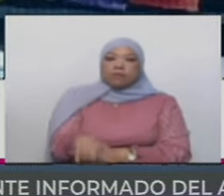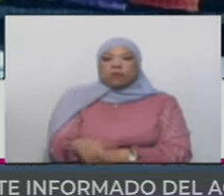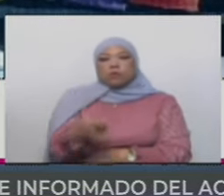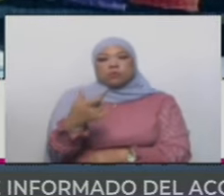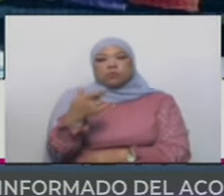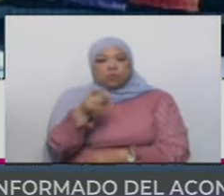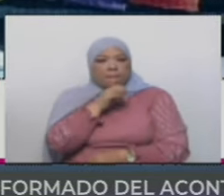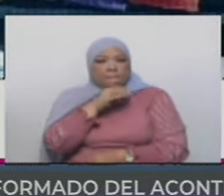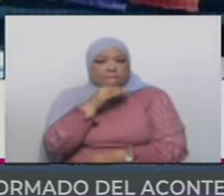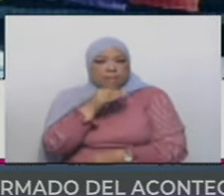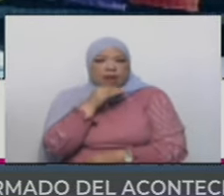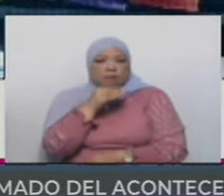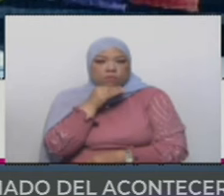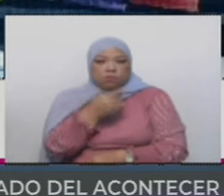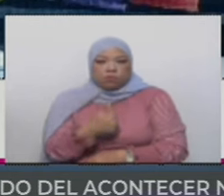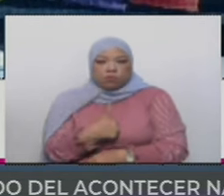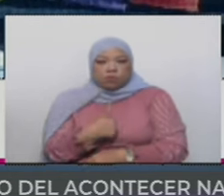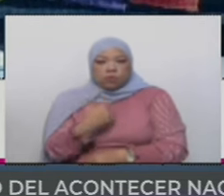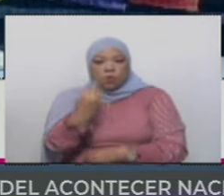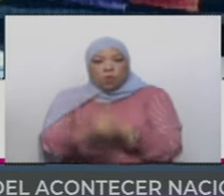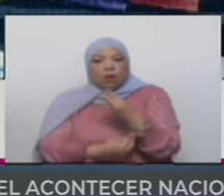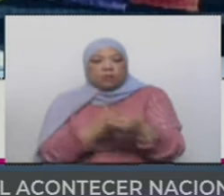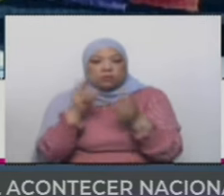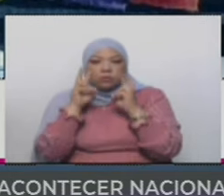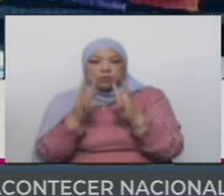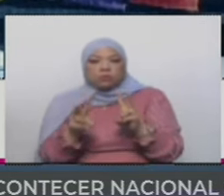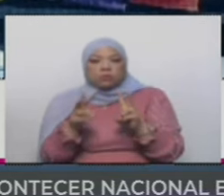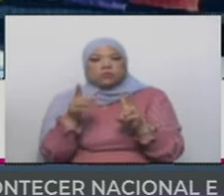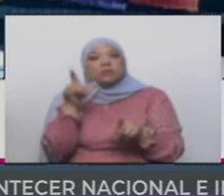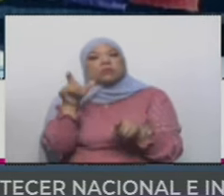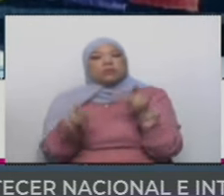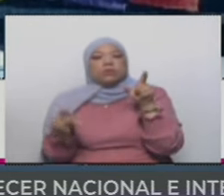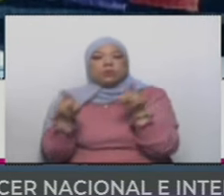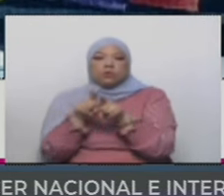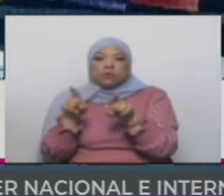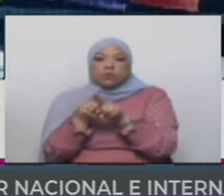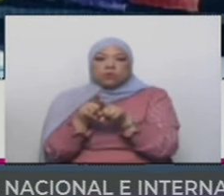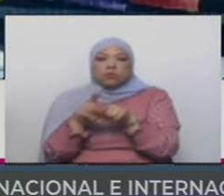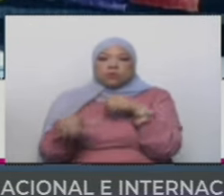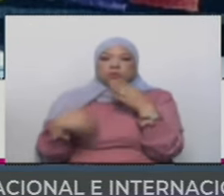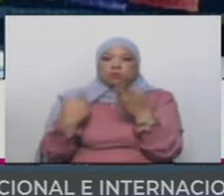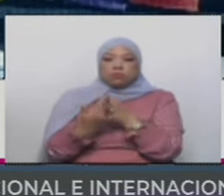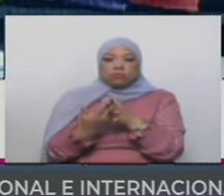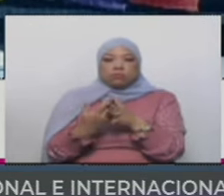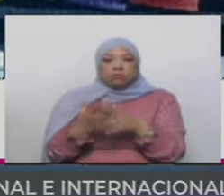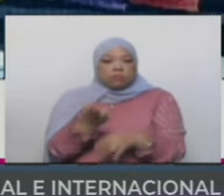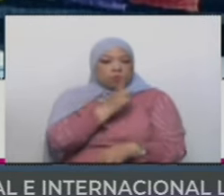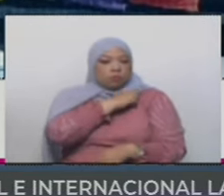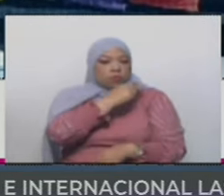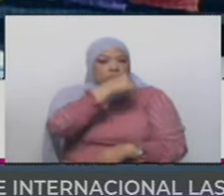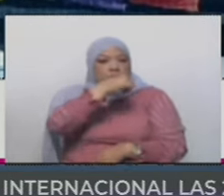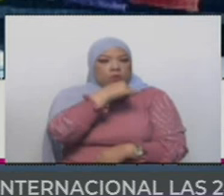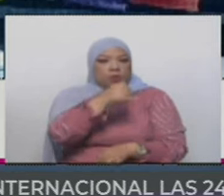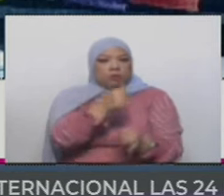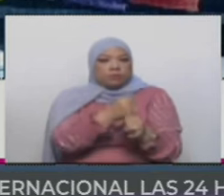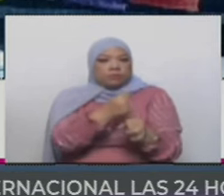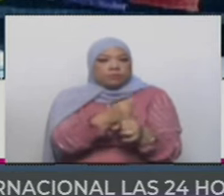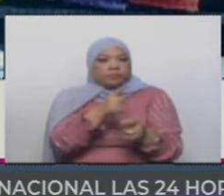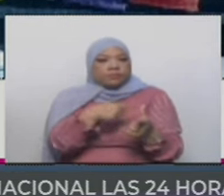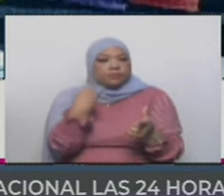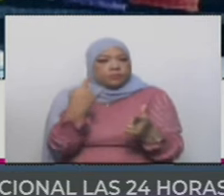sí me molesta a mí, cuando yo veo a un fulano con un cargo y